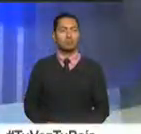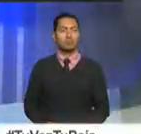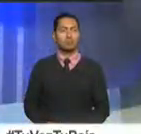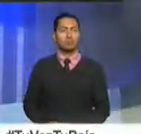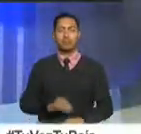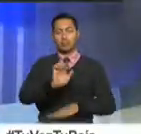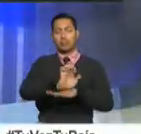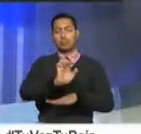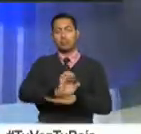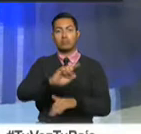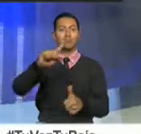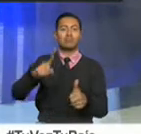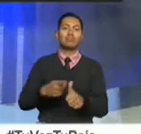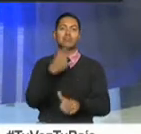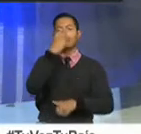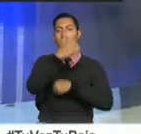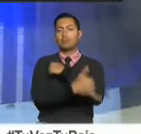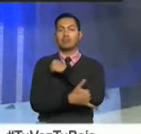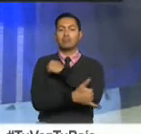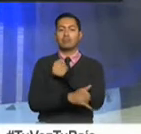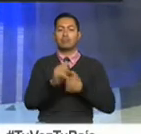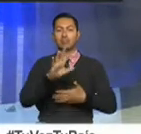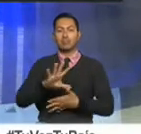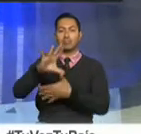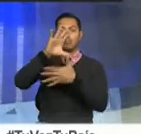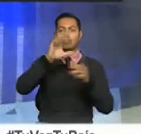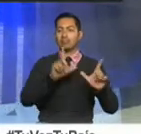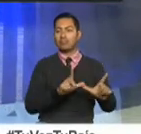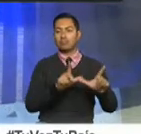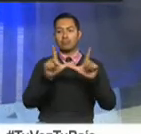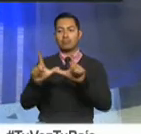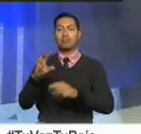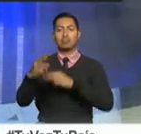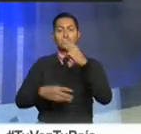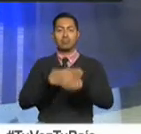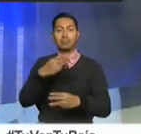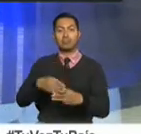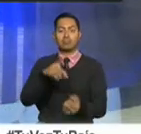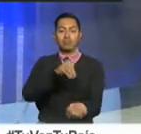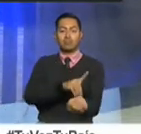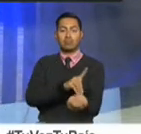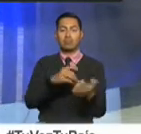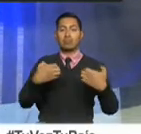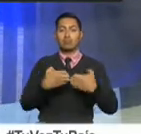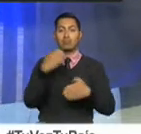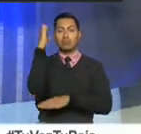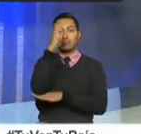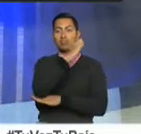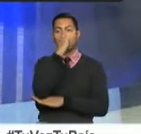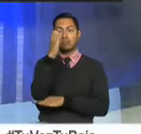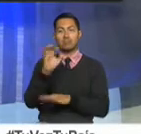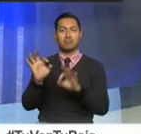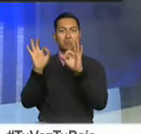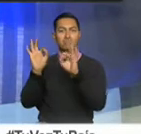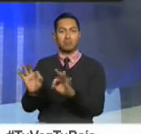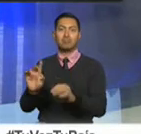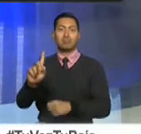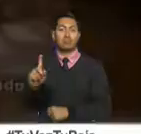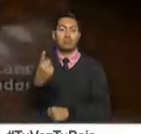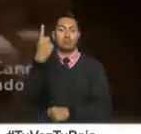Ecuador es el primer país de las Américas en recibir certificación mundial de equipos médicos de emergencia. Conozcamos más detalles en la siguiente